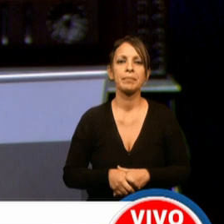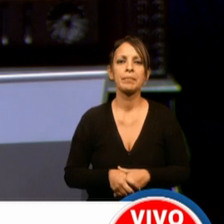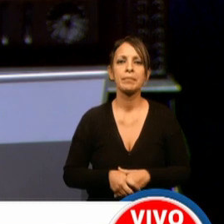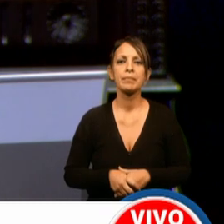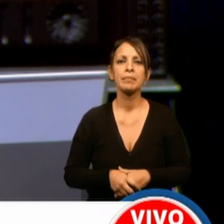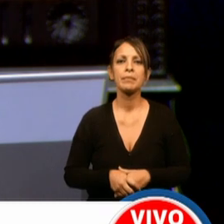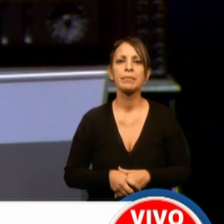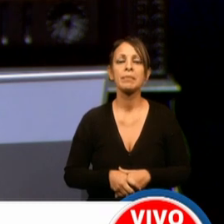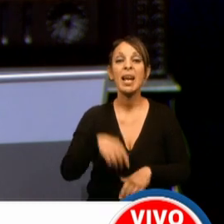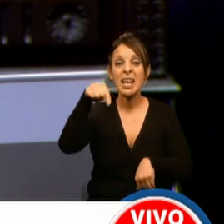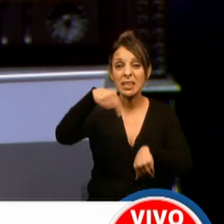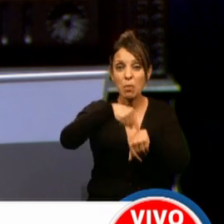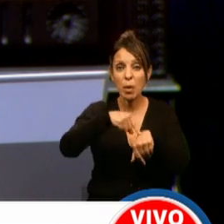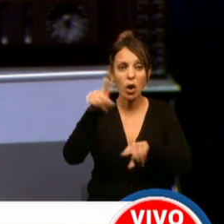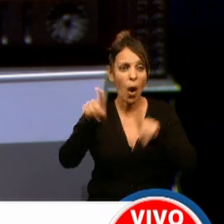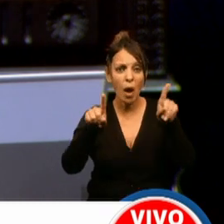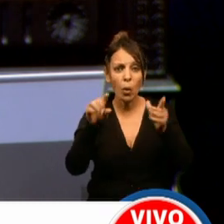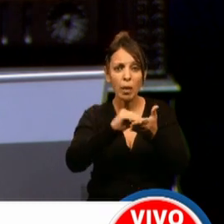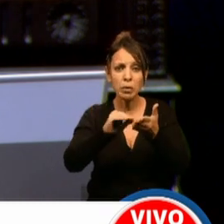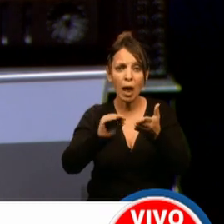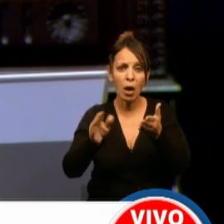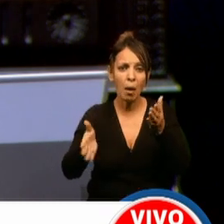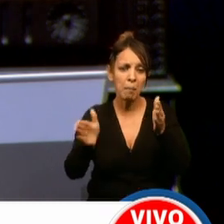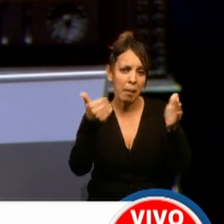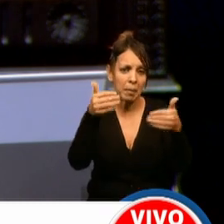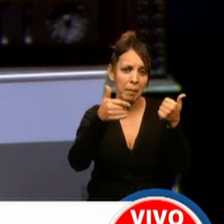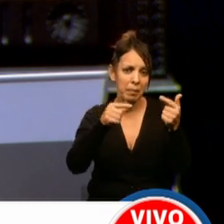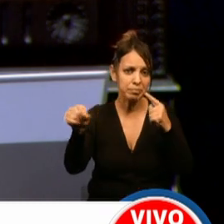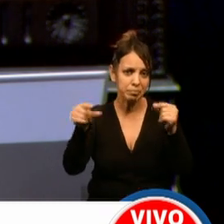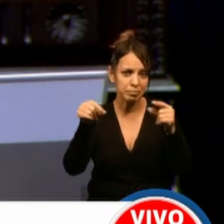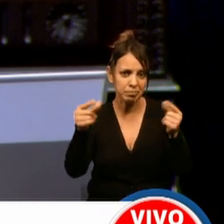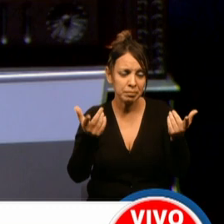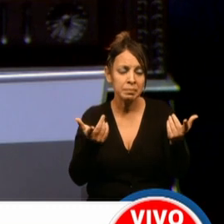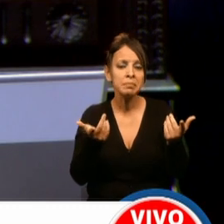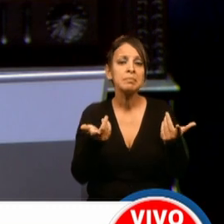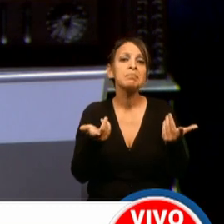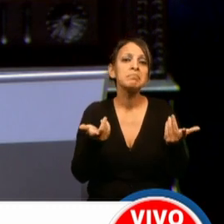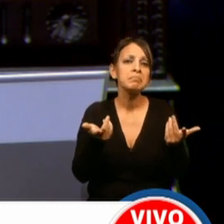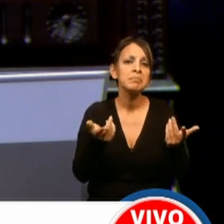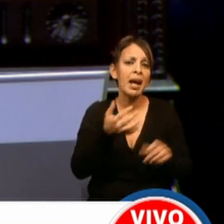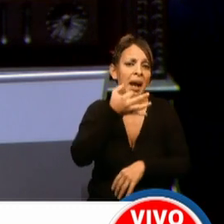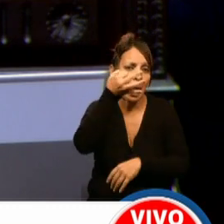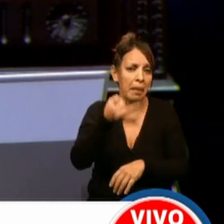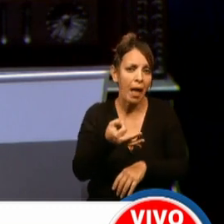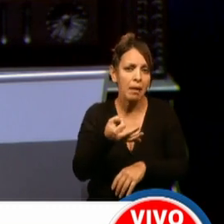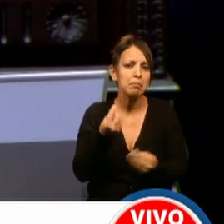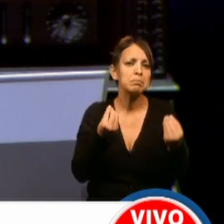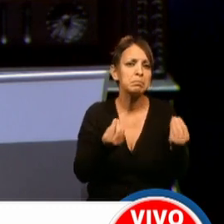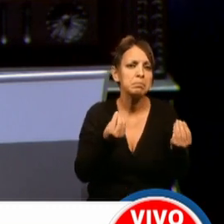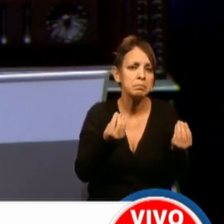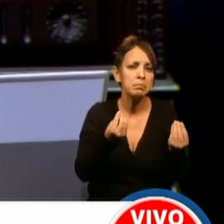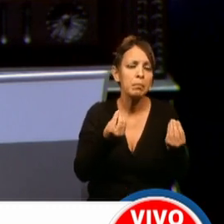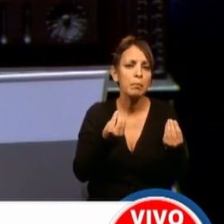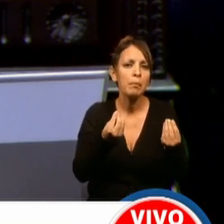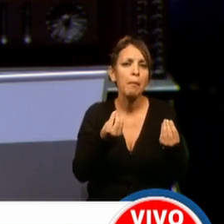lo que sientan levantando en este momento de sus bancas no lo están haciendo por